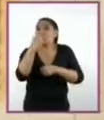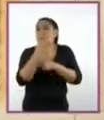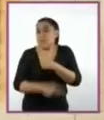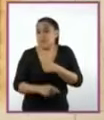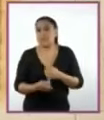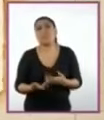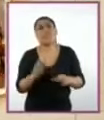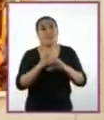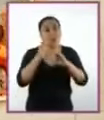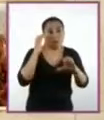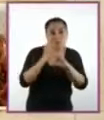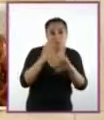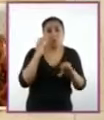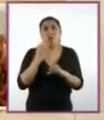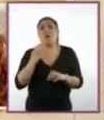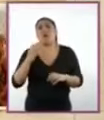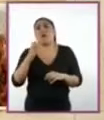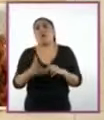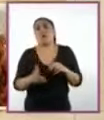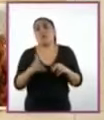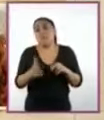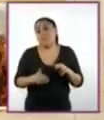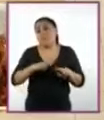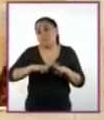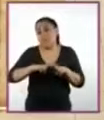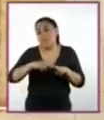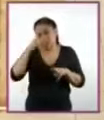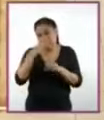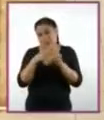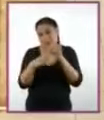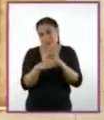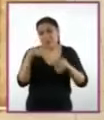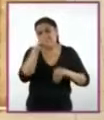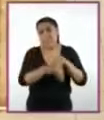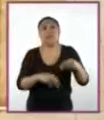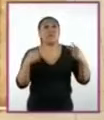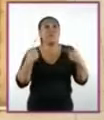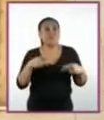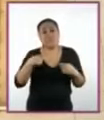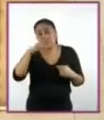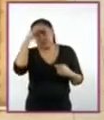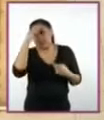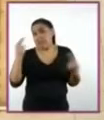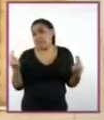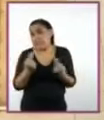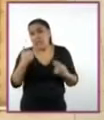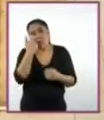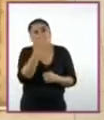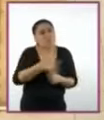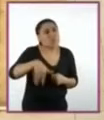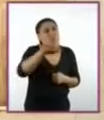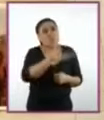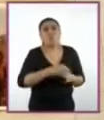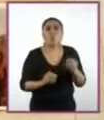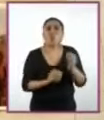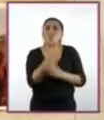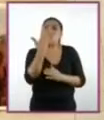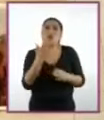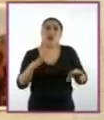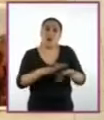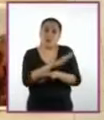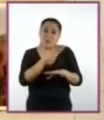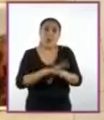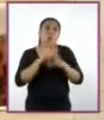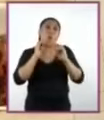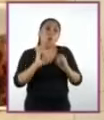ellas, como camiones y trenes de carga. Las personas continúan buscando mejorar sus condiciones de vida, pero también